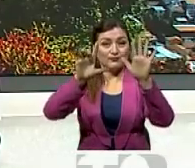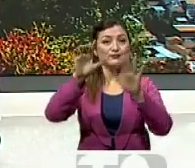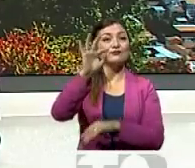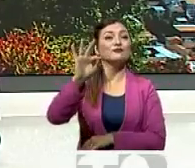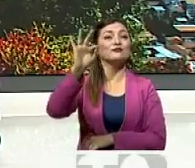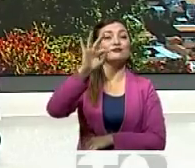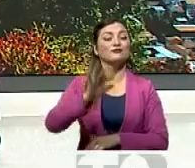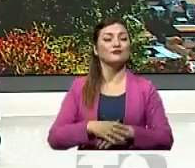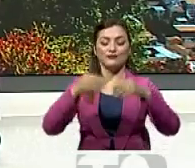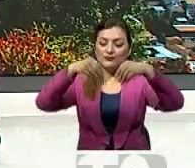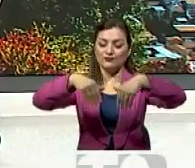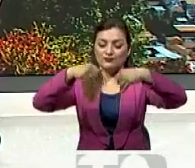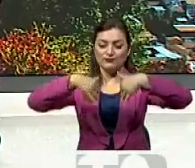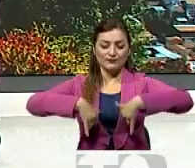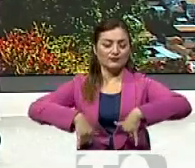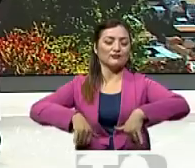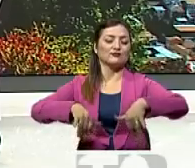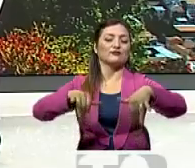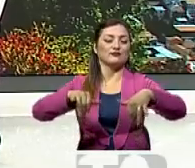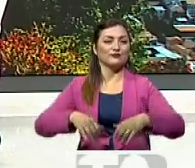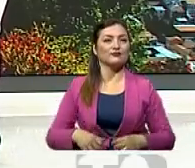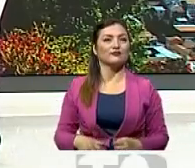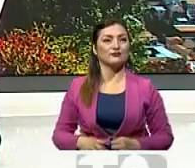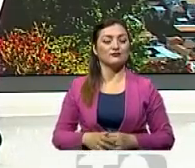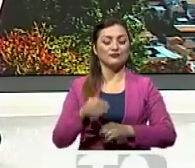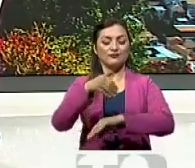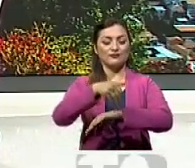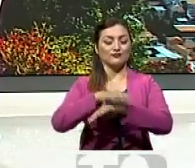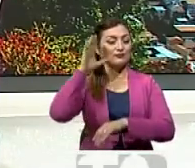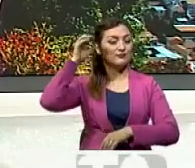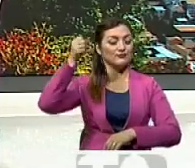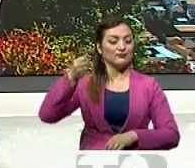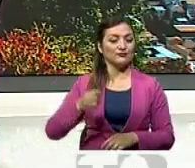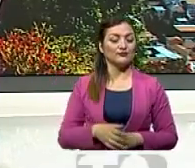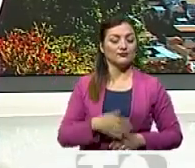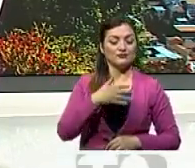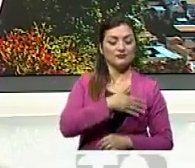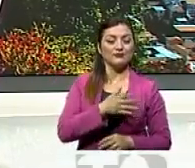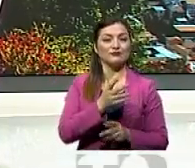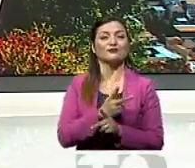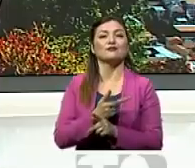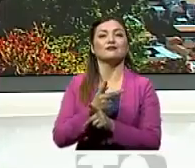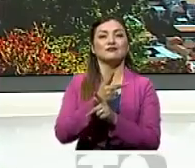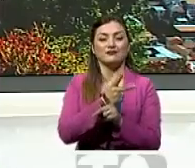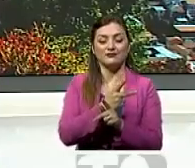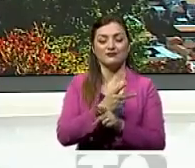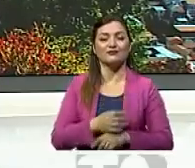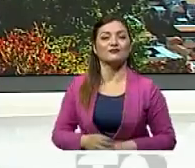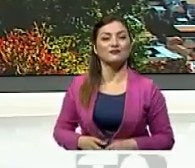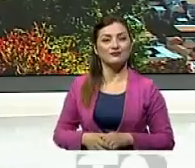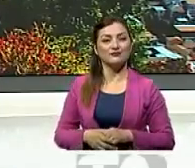centígrados, y permanecerá lloviendo durante las horas de la tarde en Cuenca. Por favor, tomen las debidas precauciones